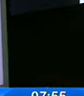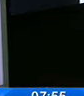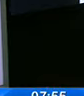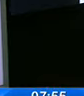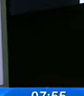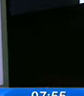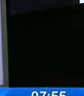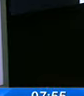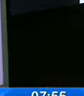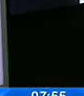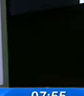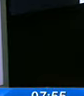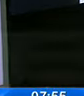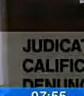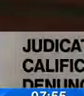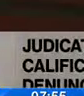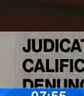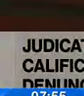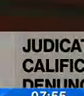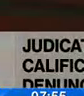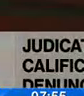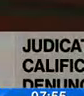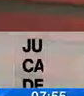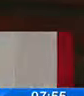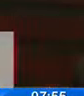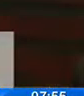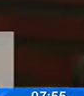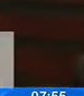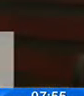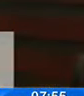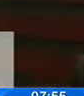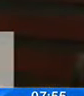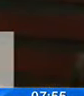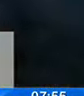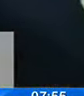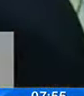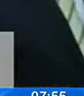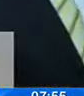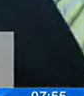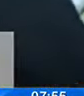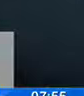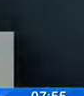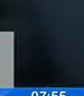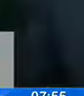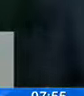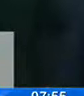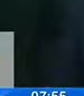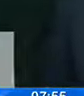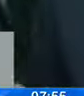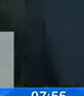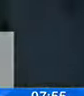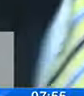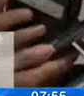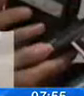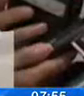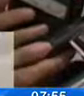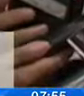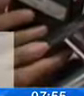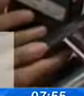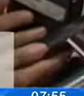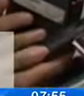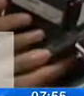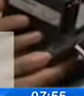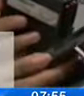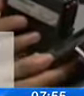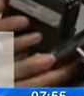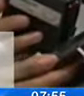del Consejo de la judicatura Gustavo jalk dijo que se abrió una investigación contra el conjuez marco Maldonado el magistrado calificó